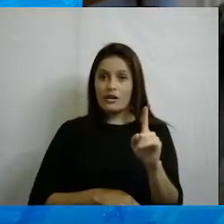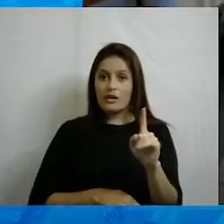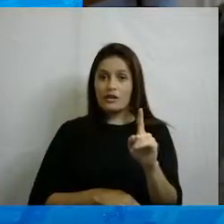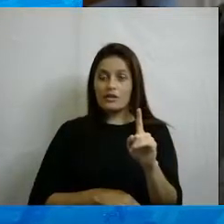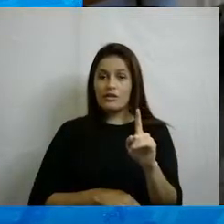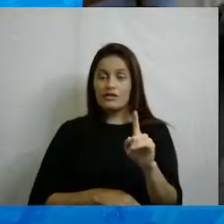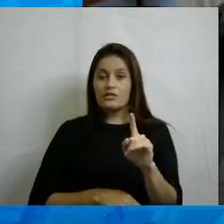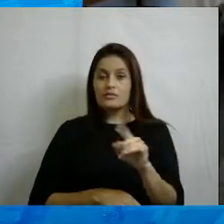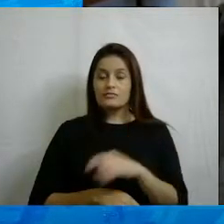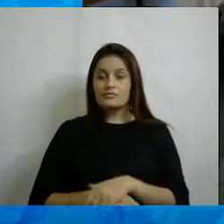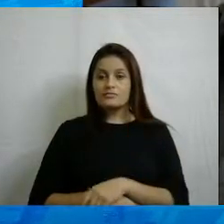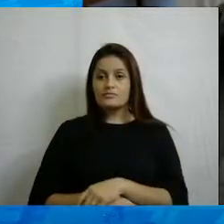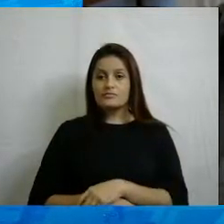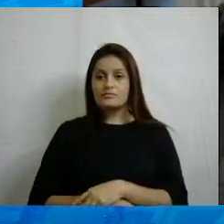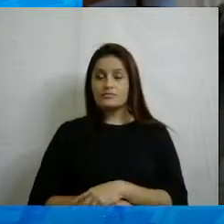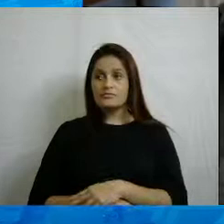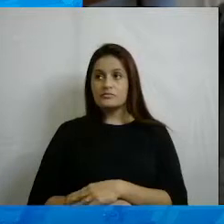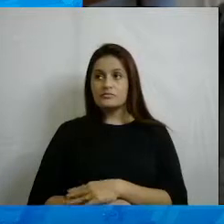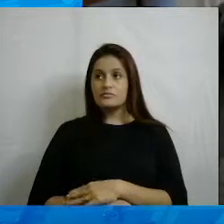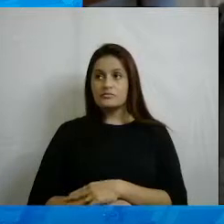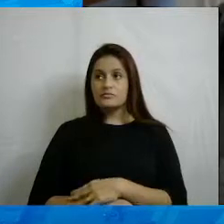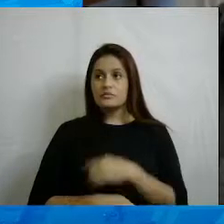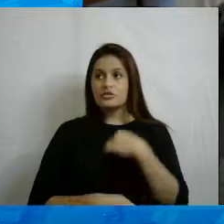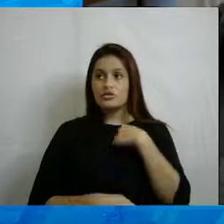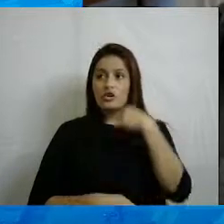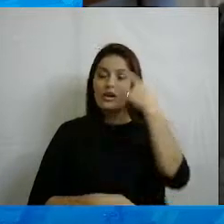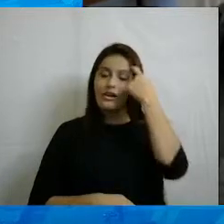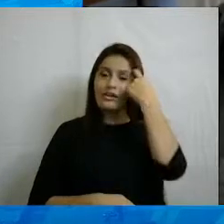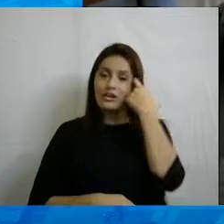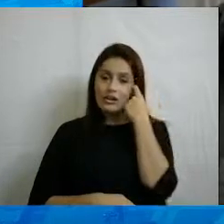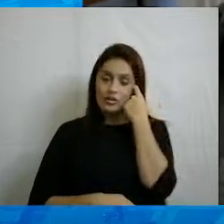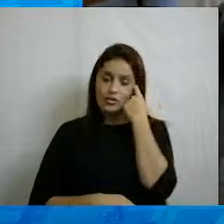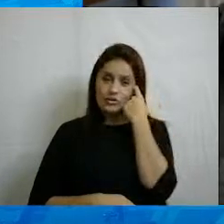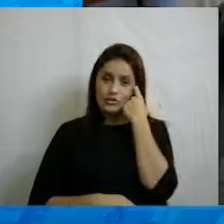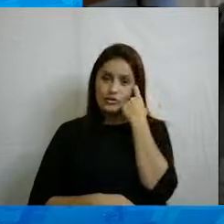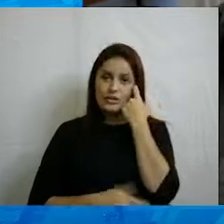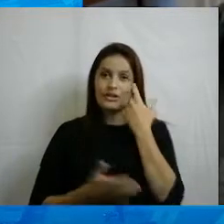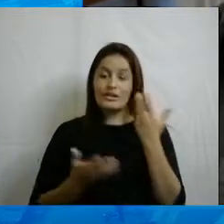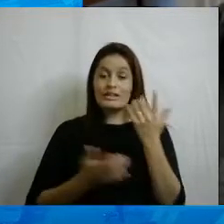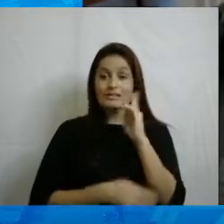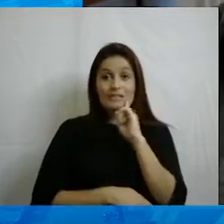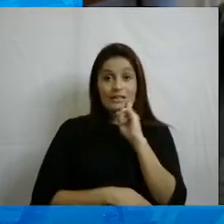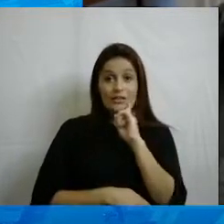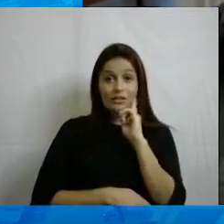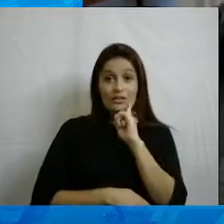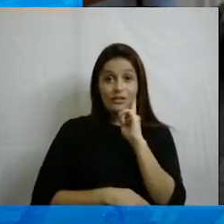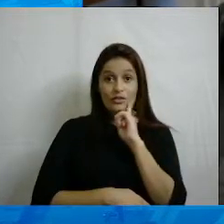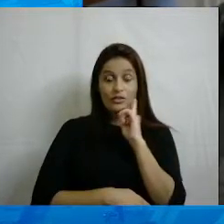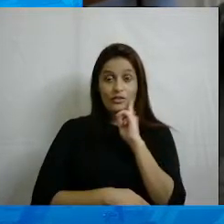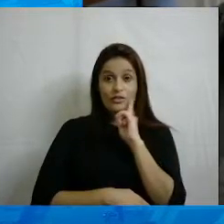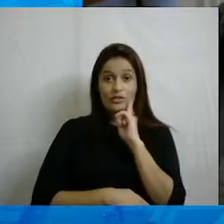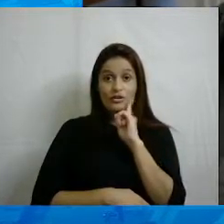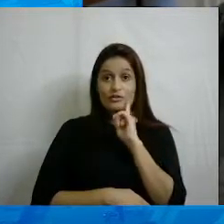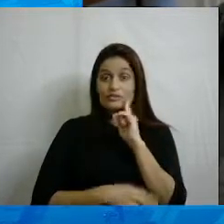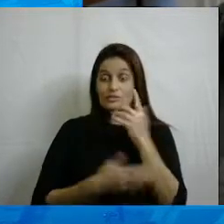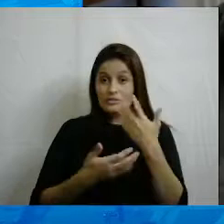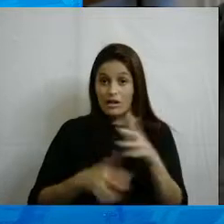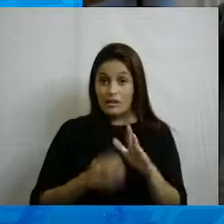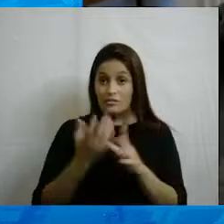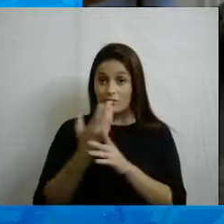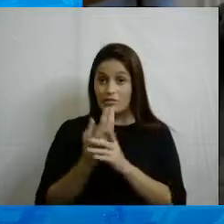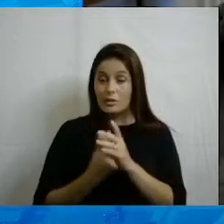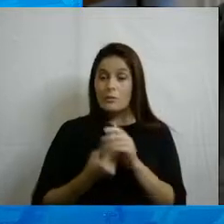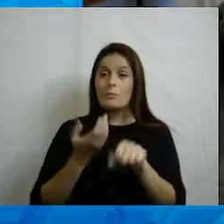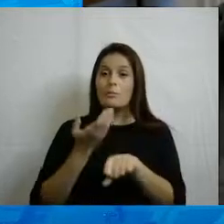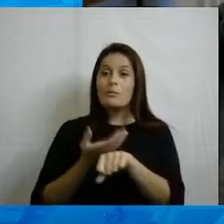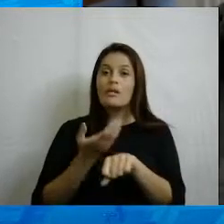acababa de mencionar. Y yo creo que teniendo eso en solución, que también pedimos